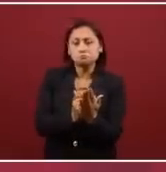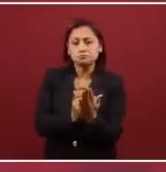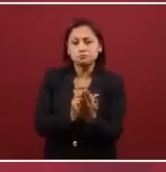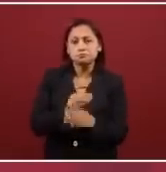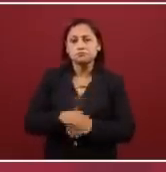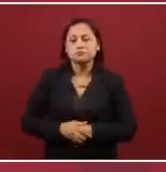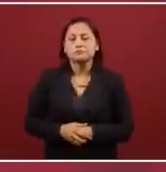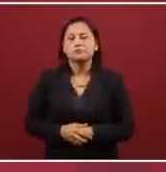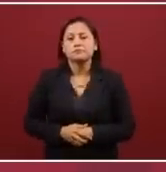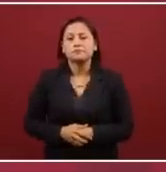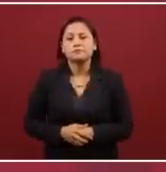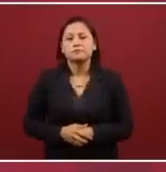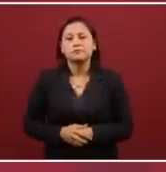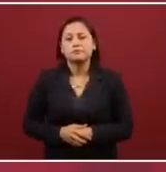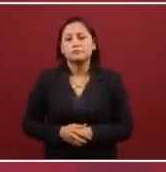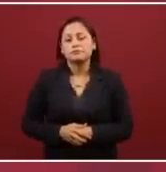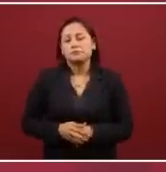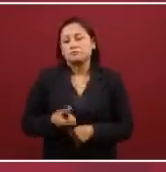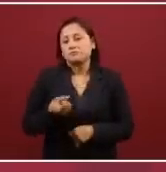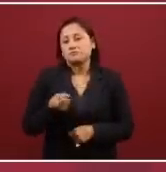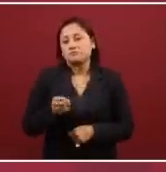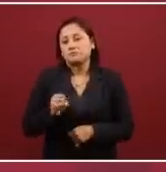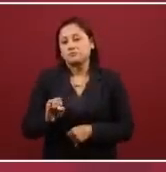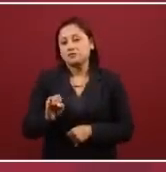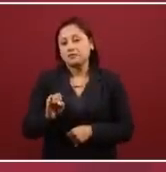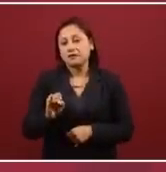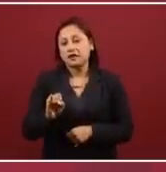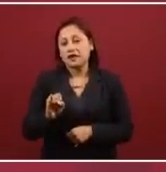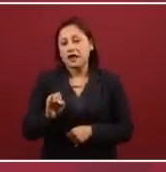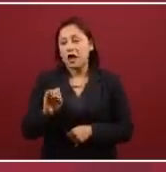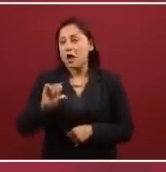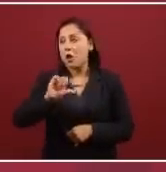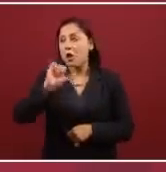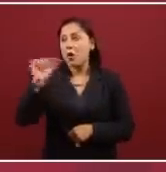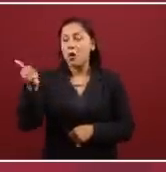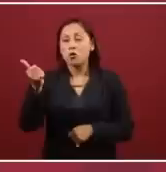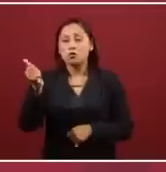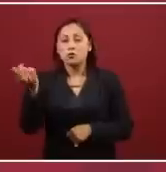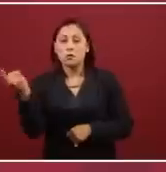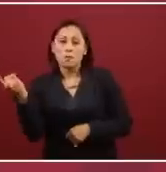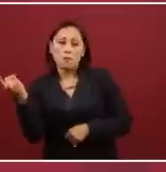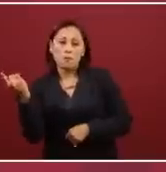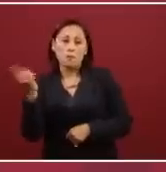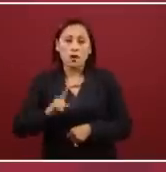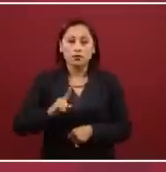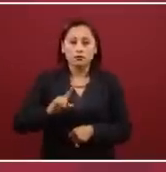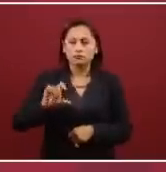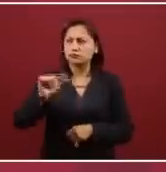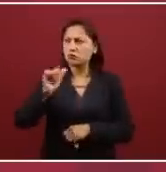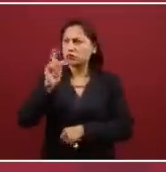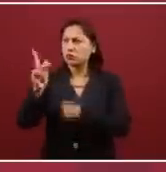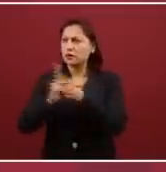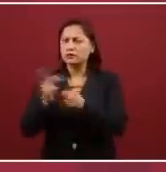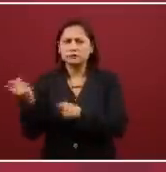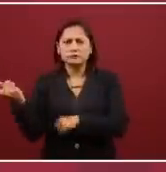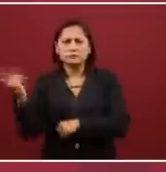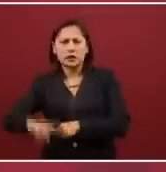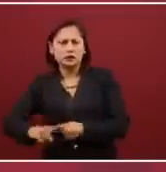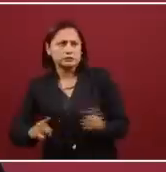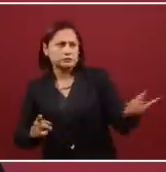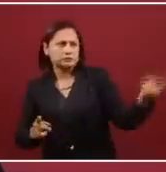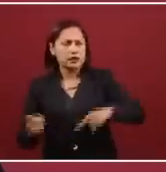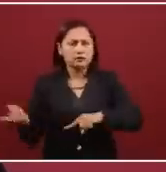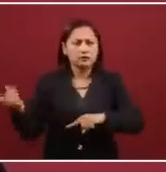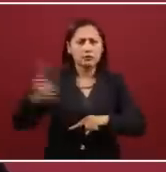Era la agenda que imponían desde el extranjero a México.